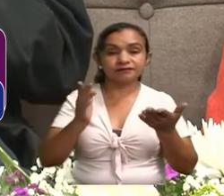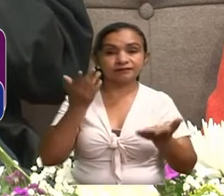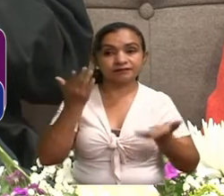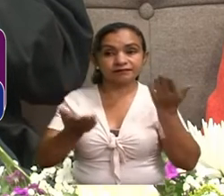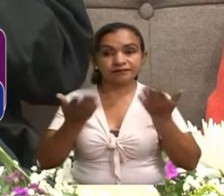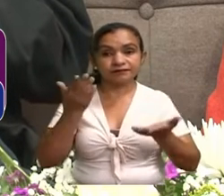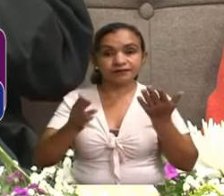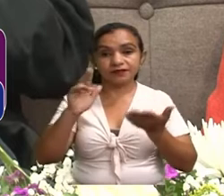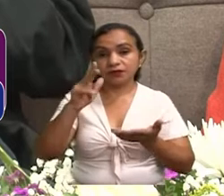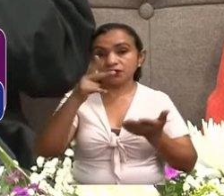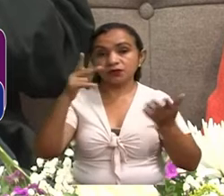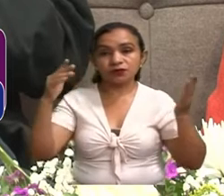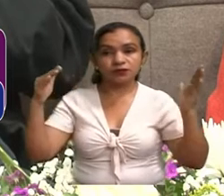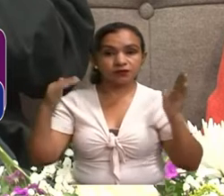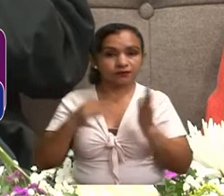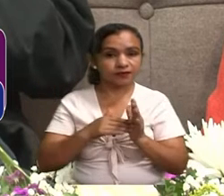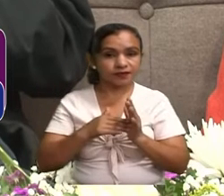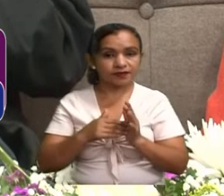probablemente 8,000